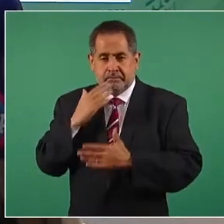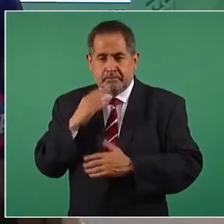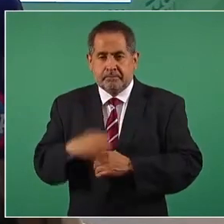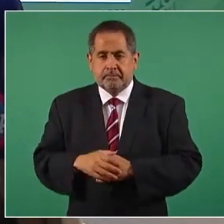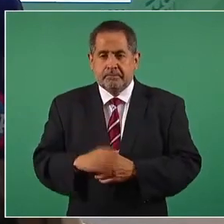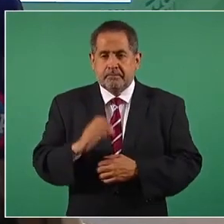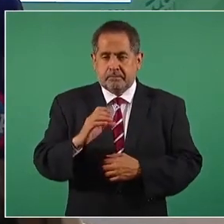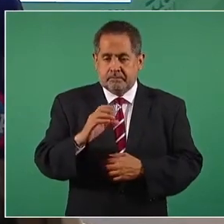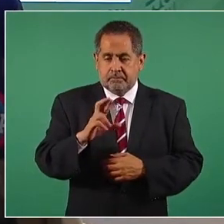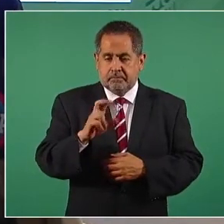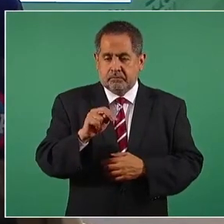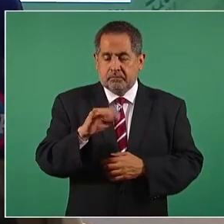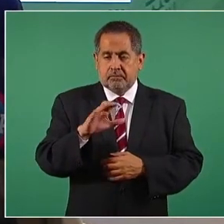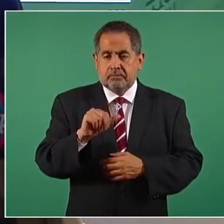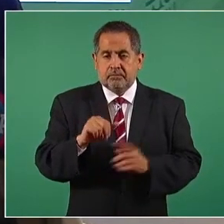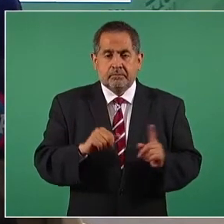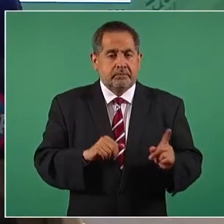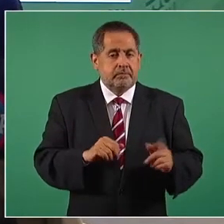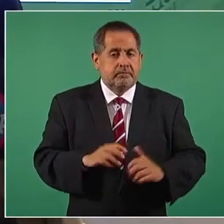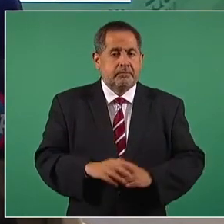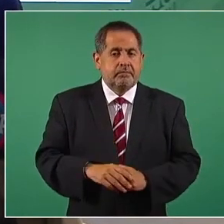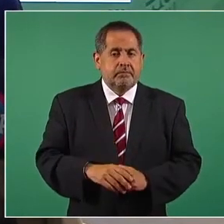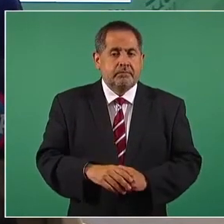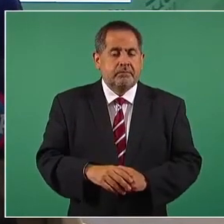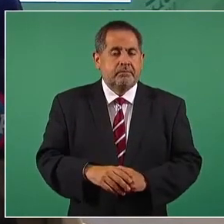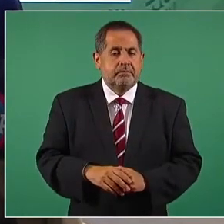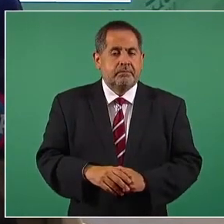La Crónica,